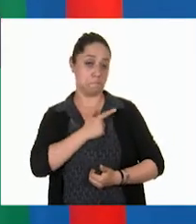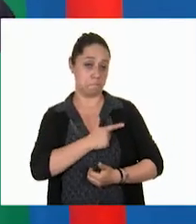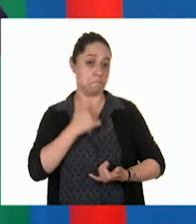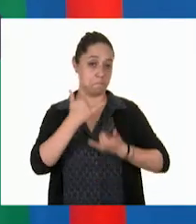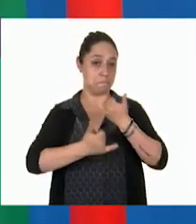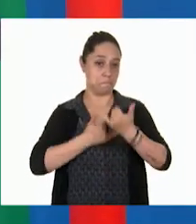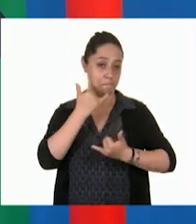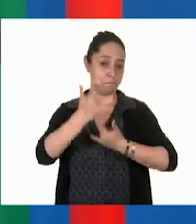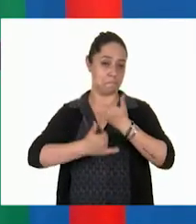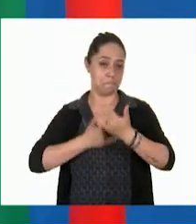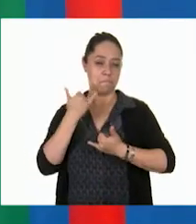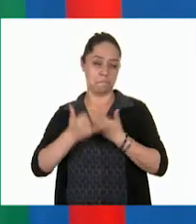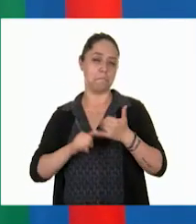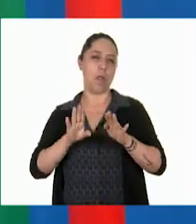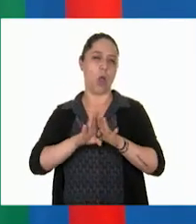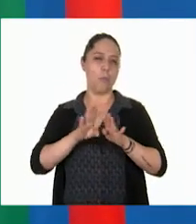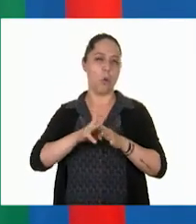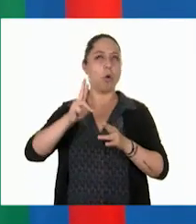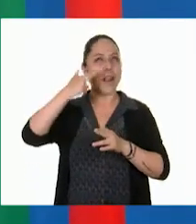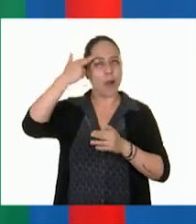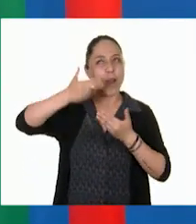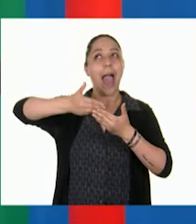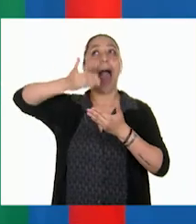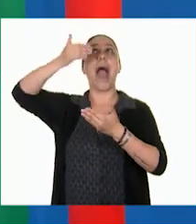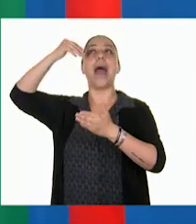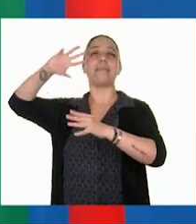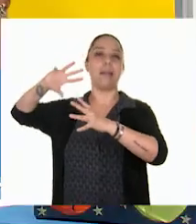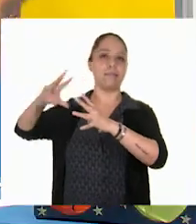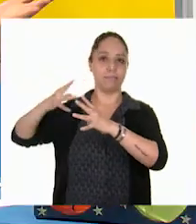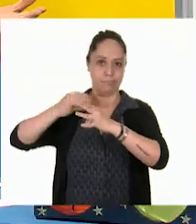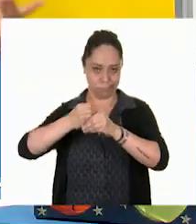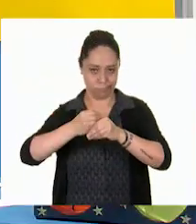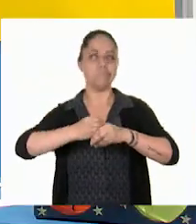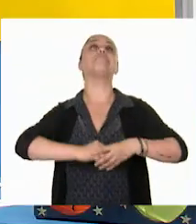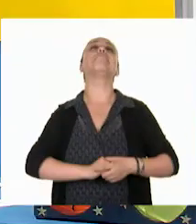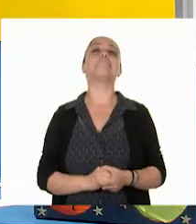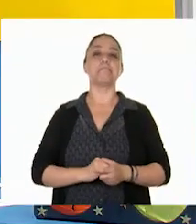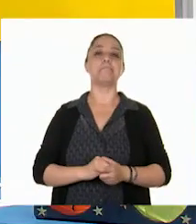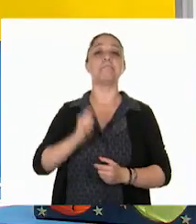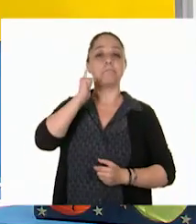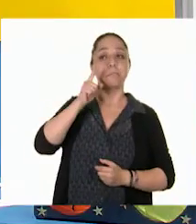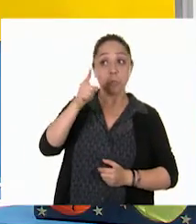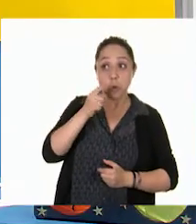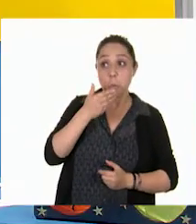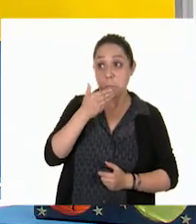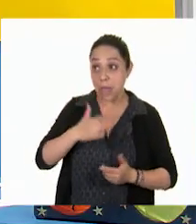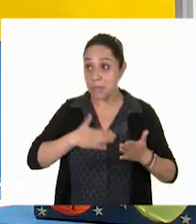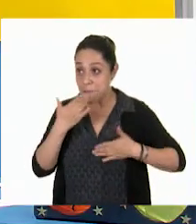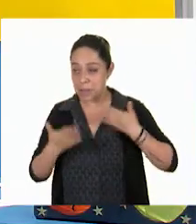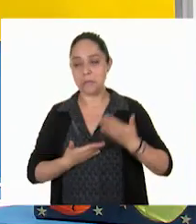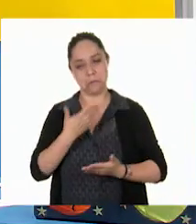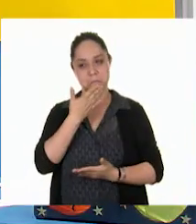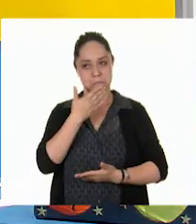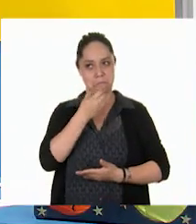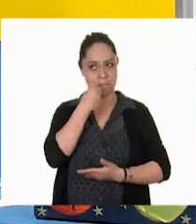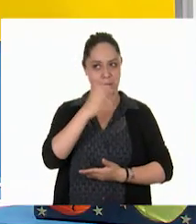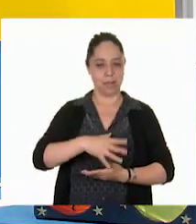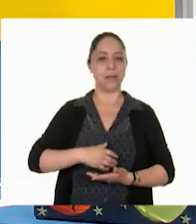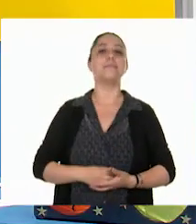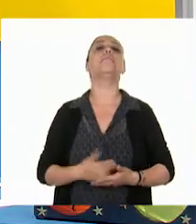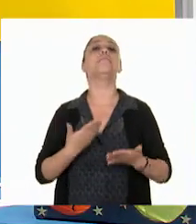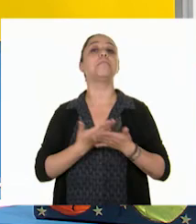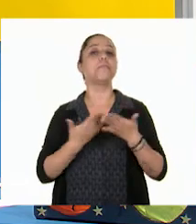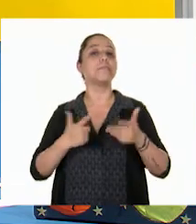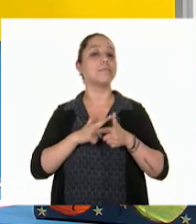a desempolvar un poco todo lo que vimos la clase pasada. Me alegra saber que te hayas divertido. Sí. Ahora sí, podemos